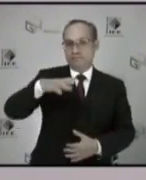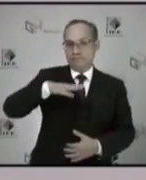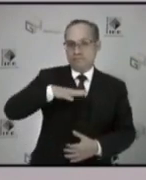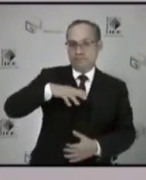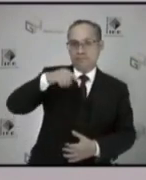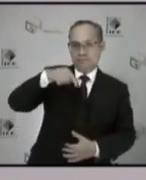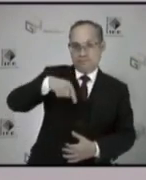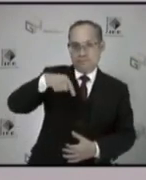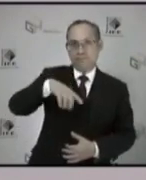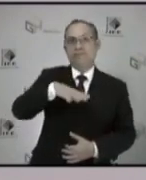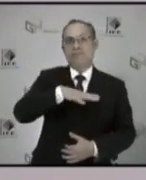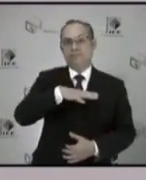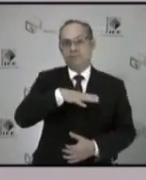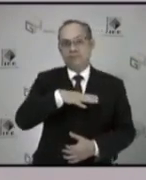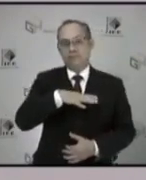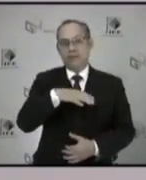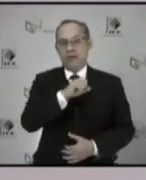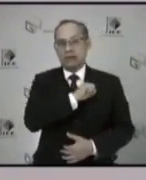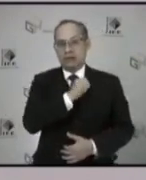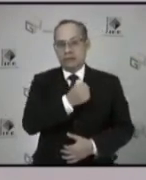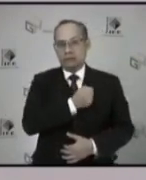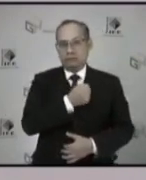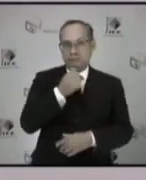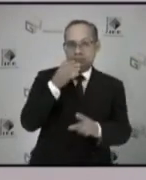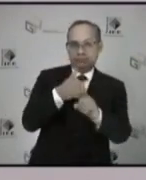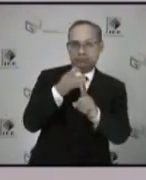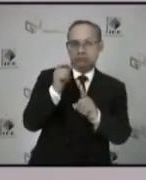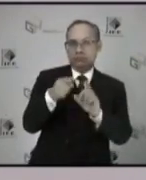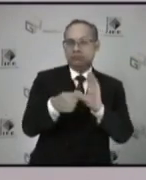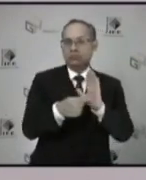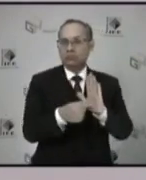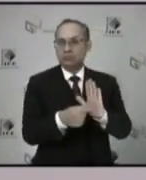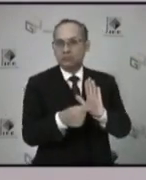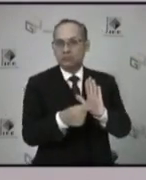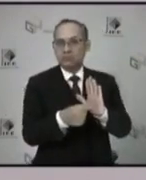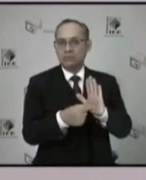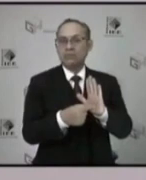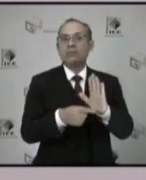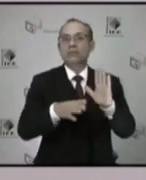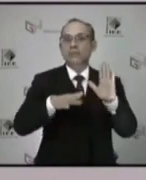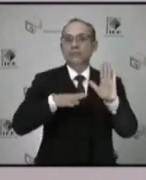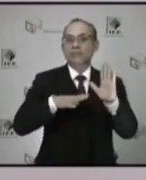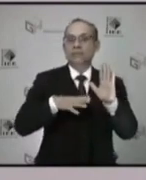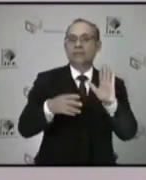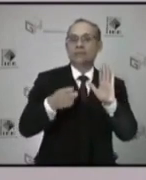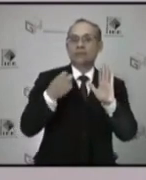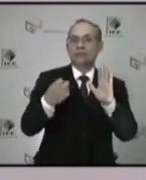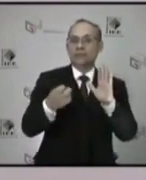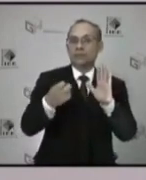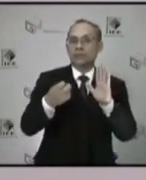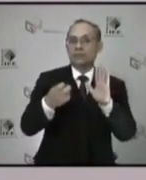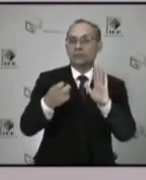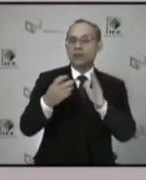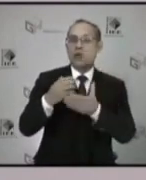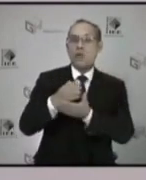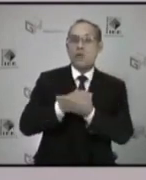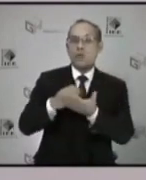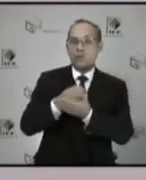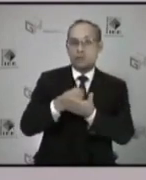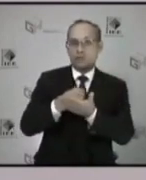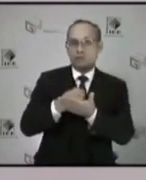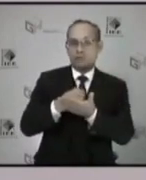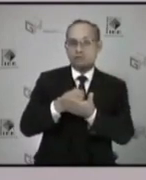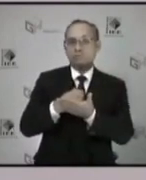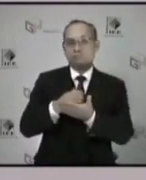materia de salud, como el que se centra en la medicina curativa y no en la preventiva, la reducción